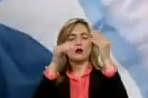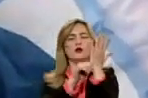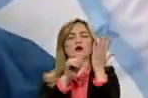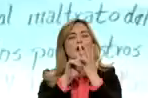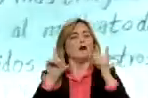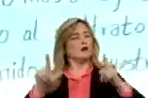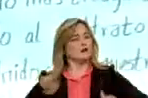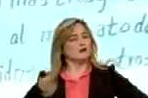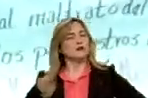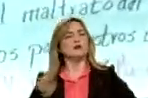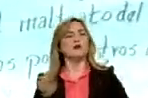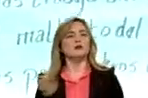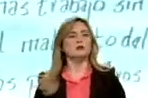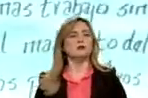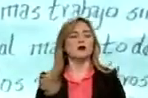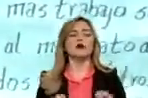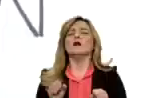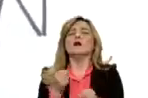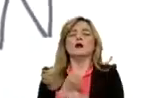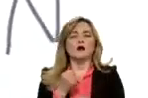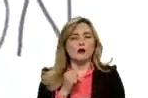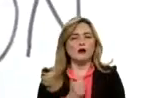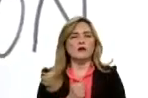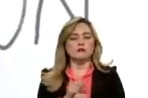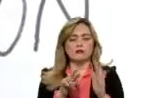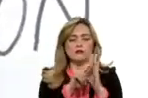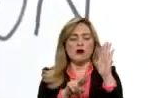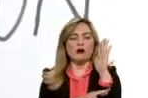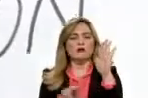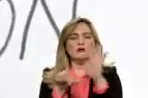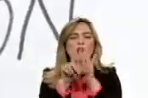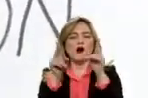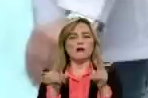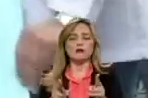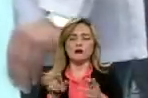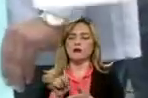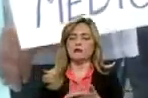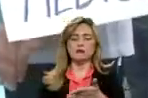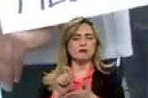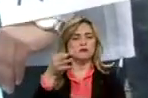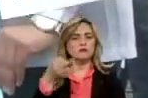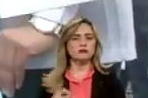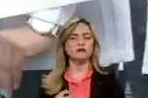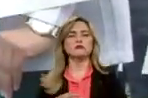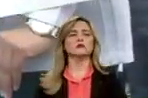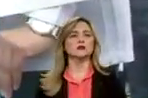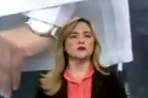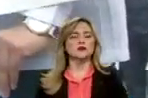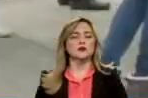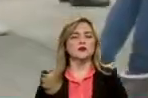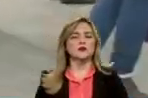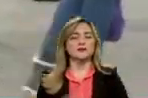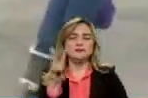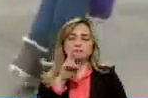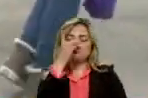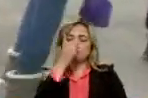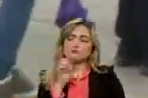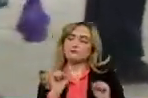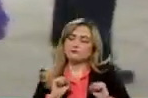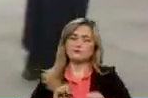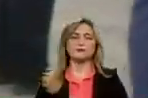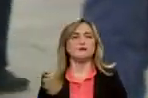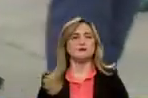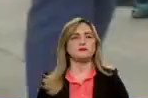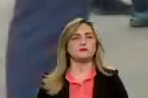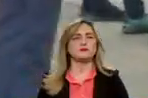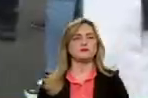Ministerio de Salud, solo se podrá hacer si se emite el reglamento de la ley humanitaria, situación que podría definirse este viernes. Mientras